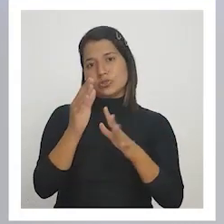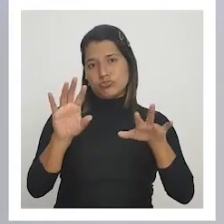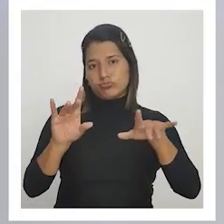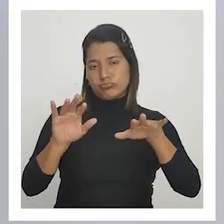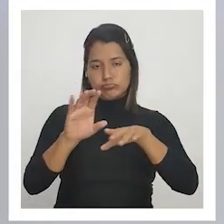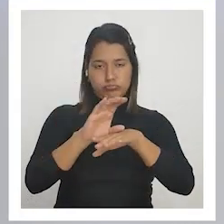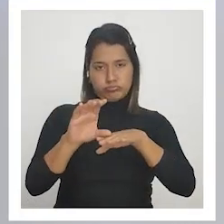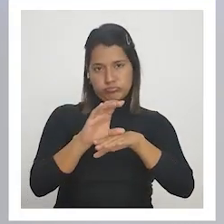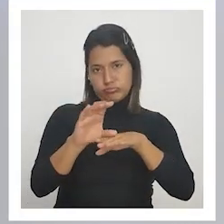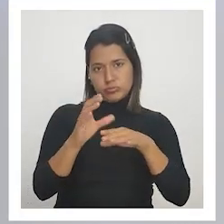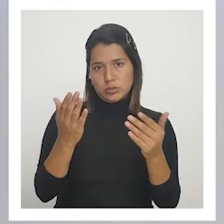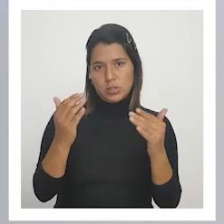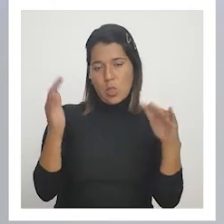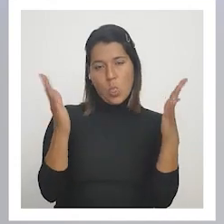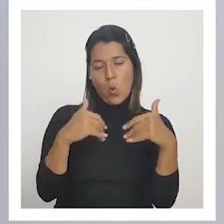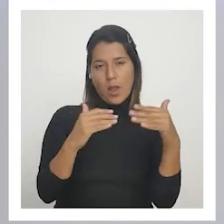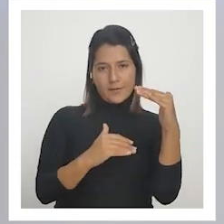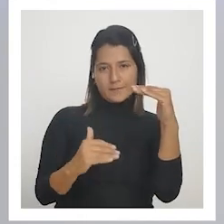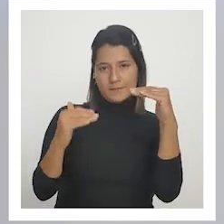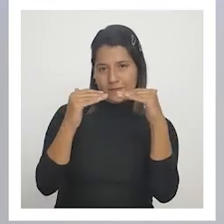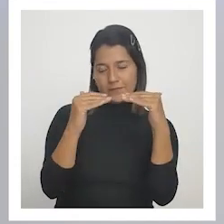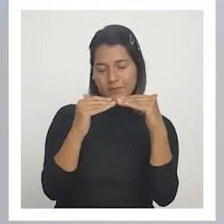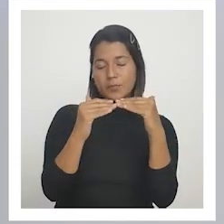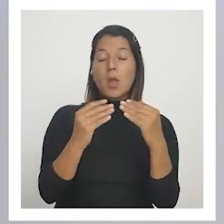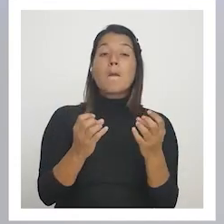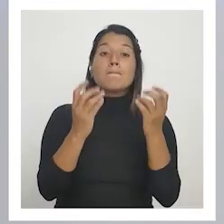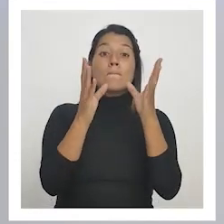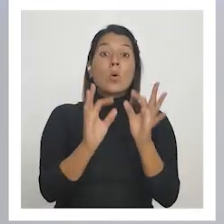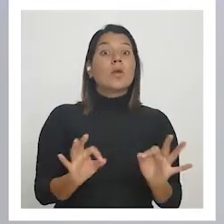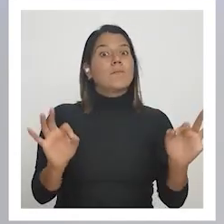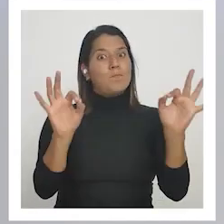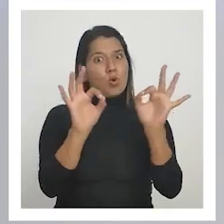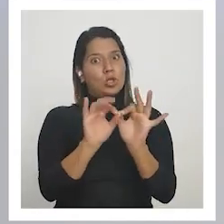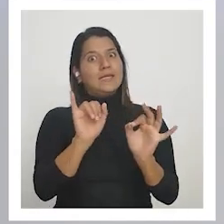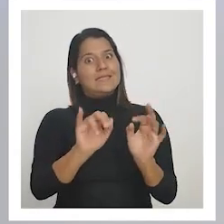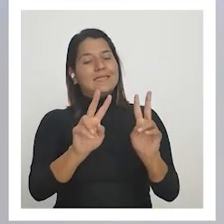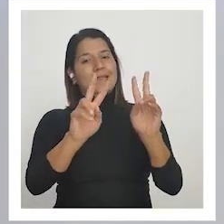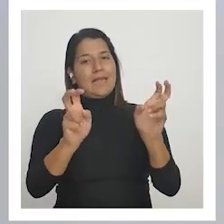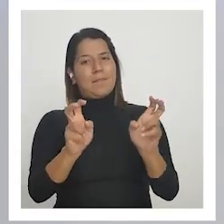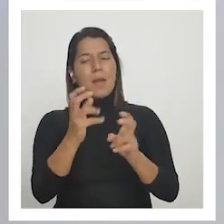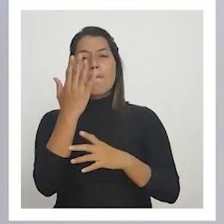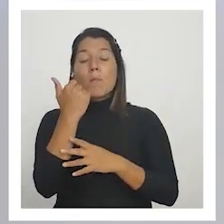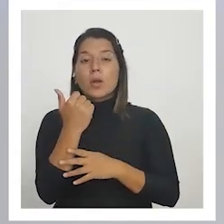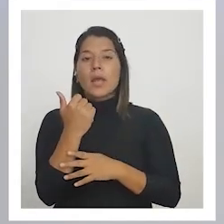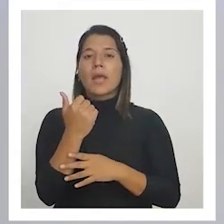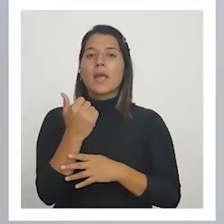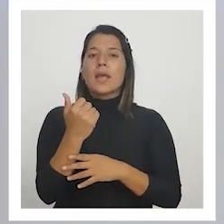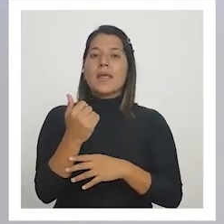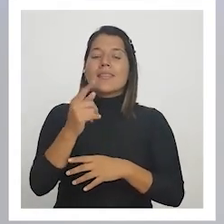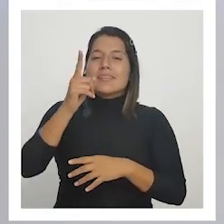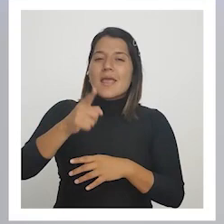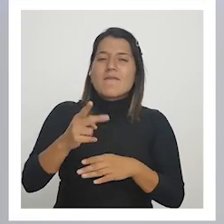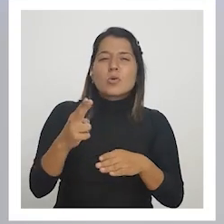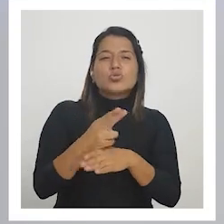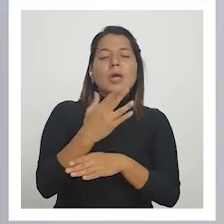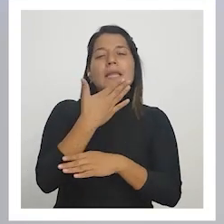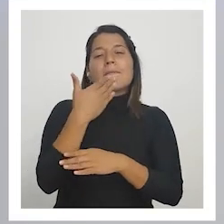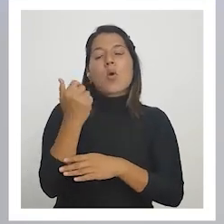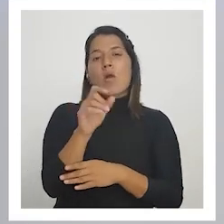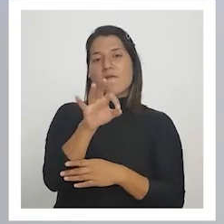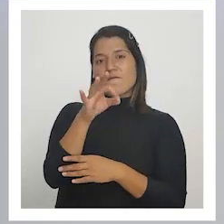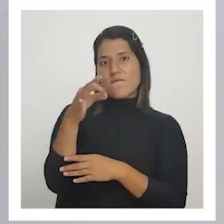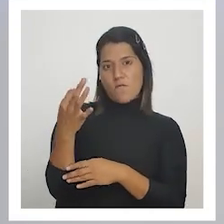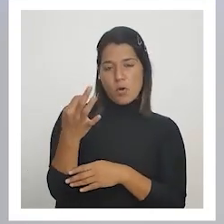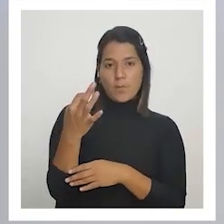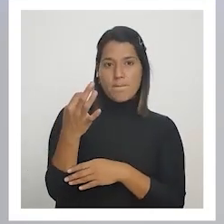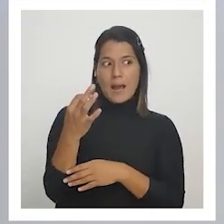que es fundamental y es la posibilidad de que estén utilizando de mejor forma la plataforma. En